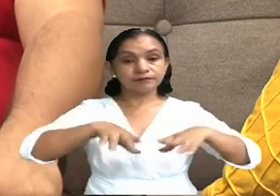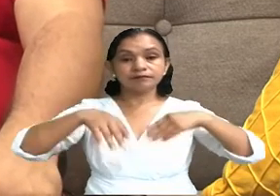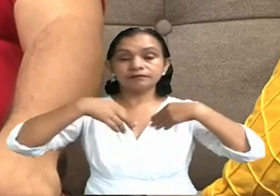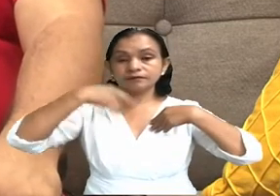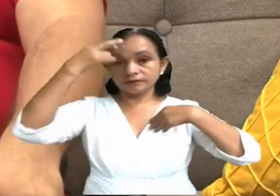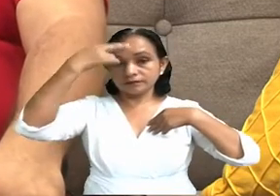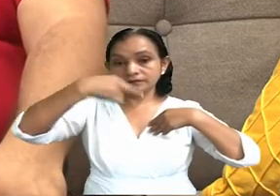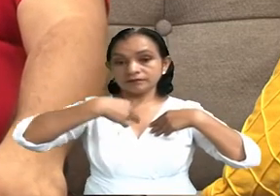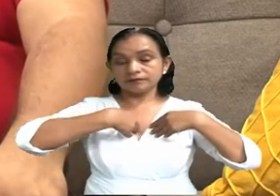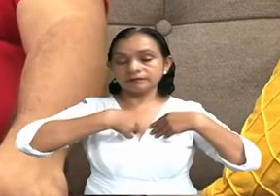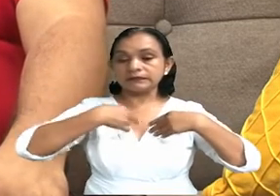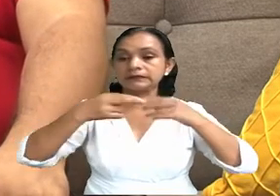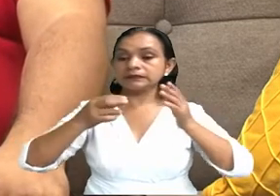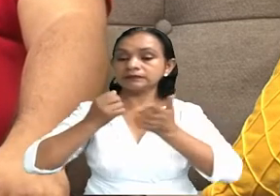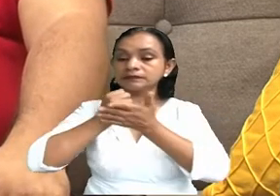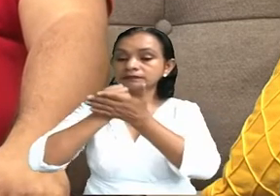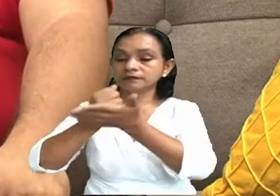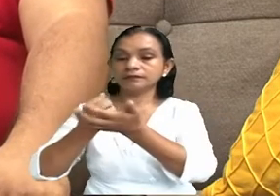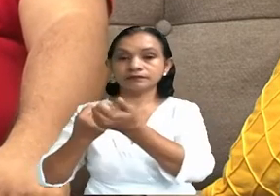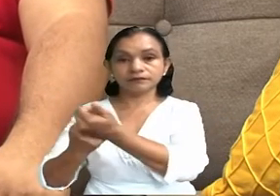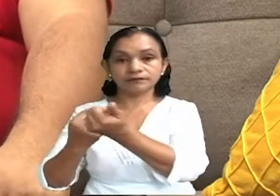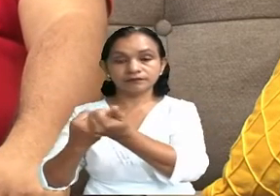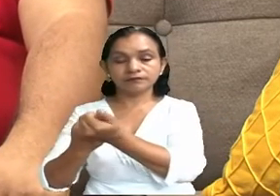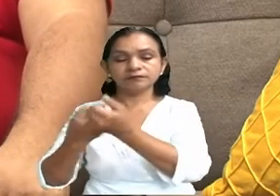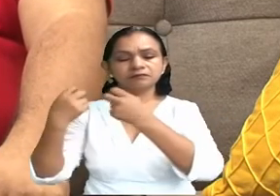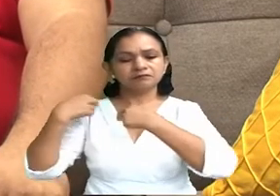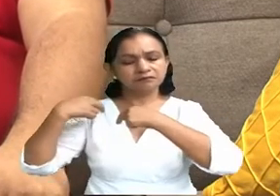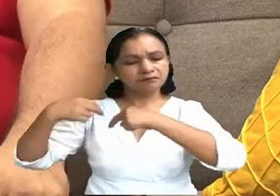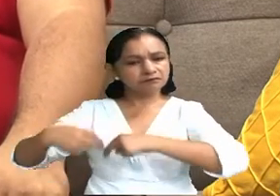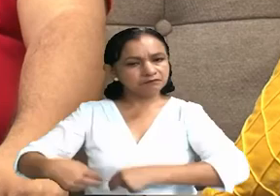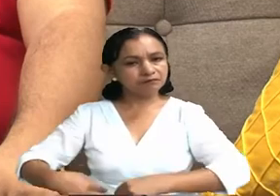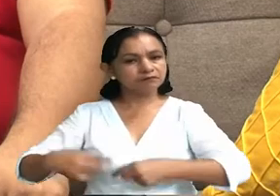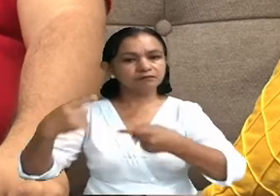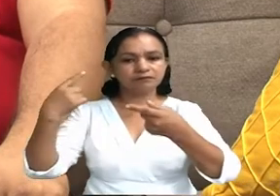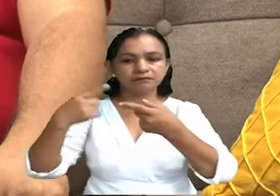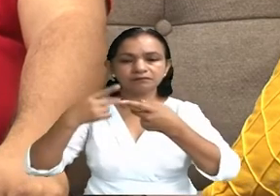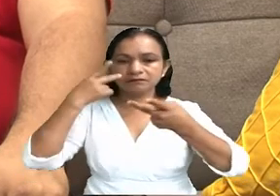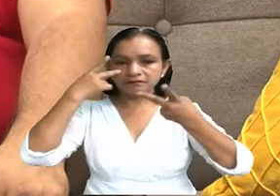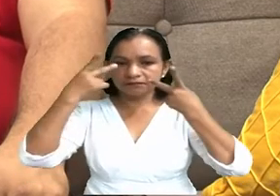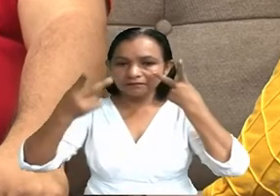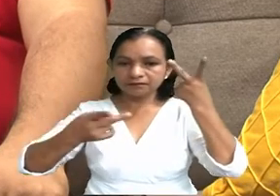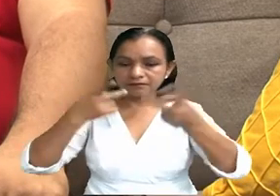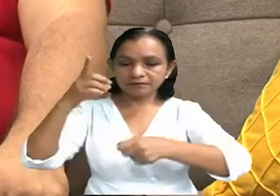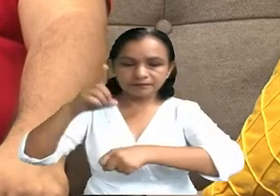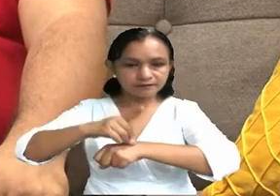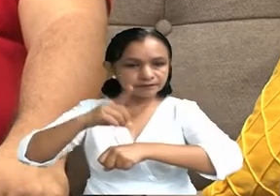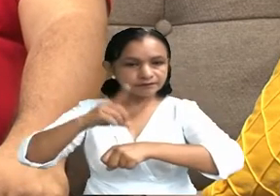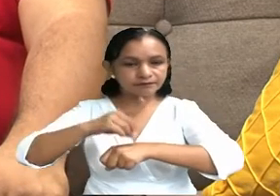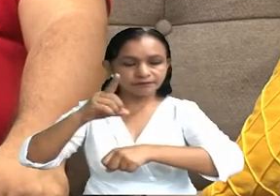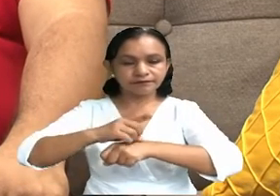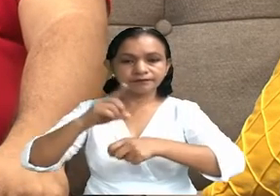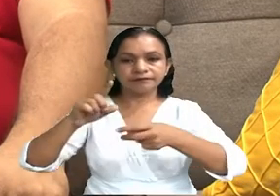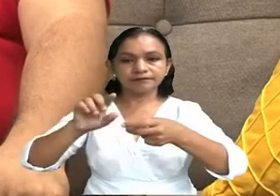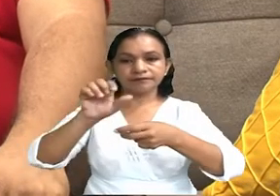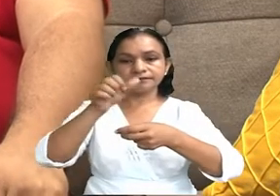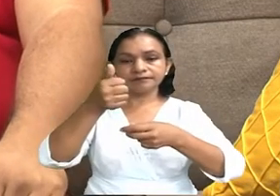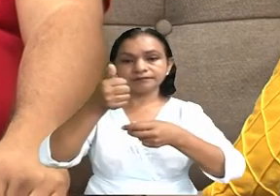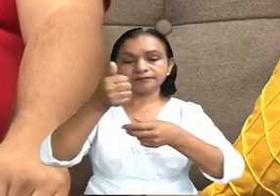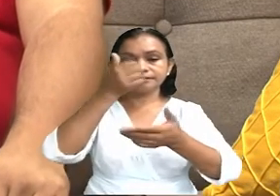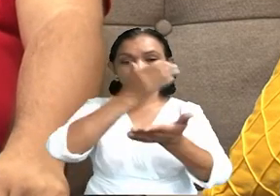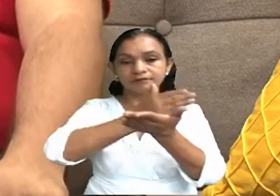dando esas respuestas inmediatas. Asistencia humanitaria, visitas médicas 6 veces al